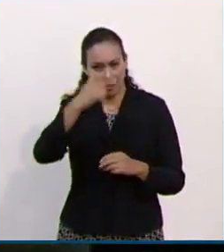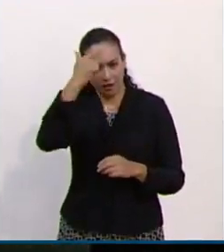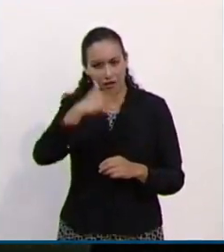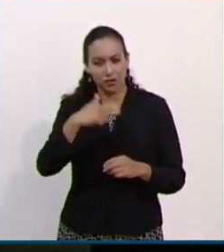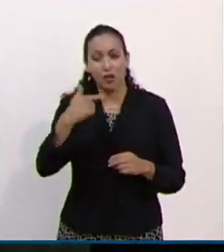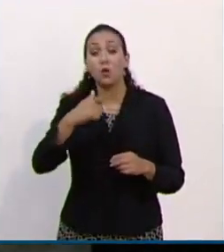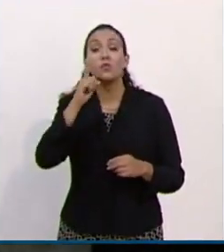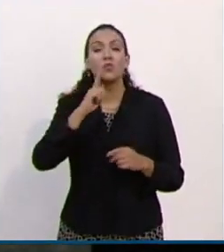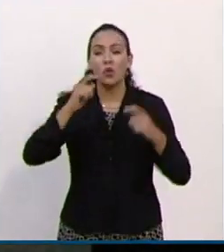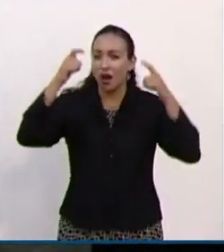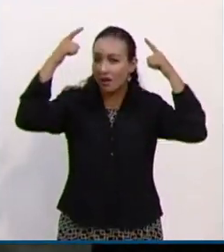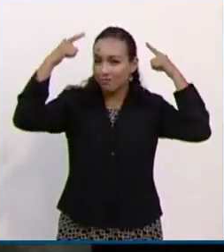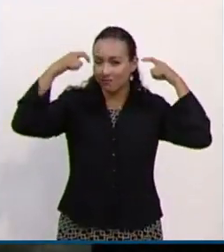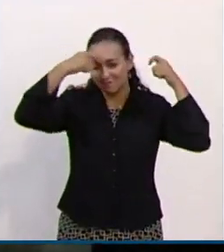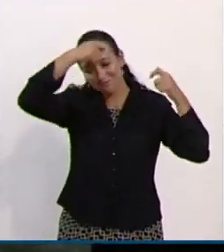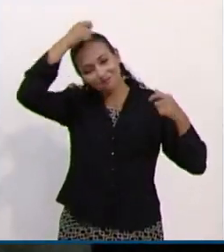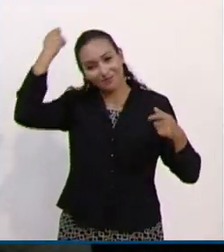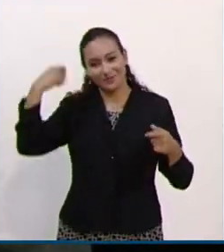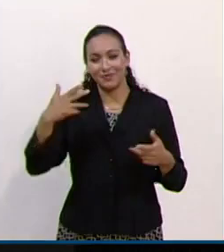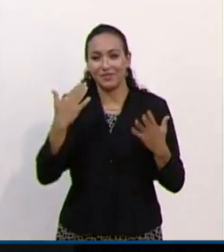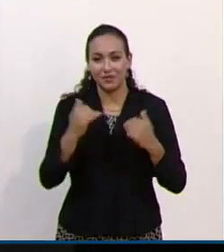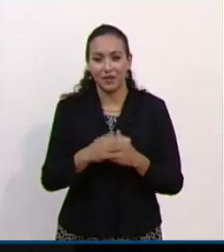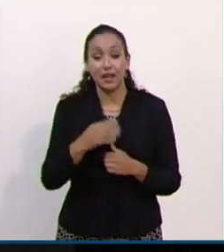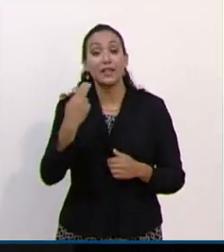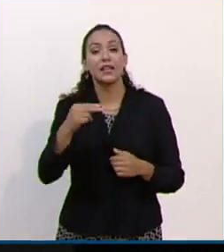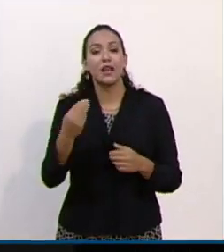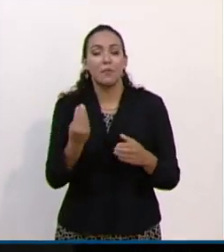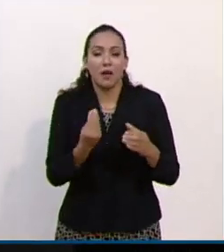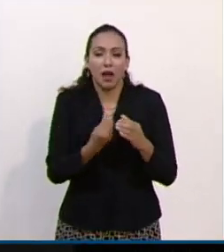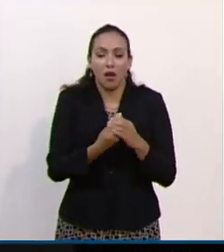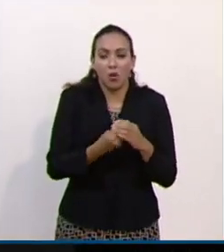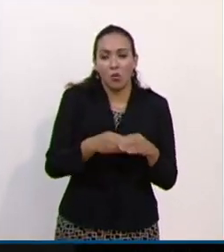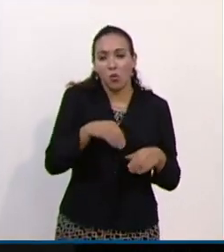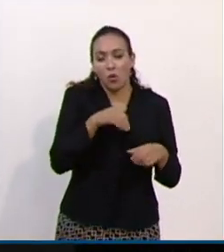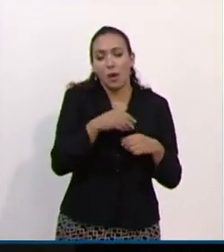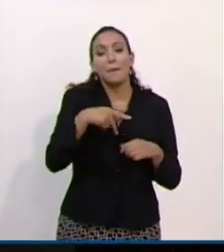Sombrero, se transmite el capítulo Ocultas e Impecables.